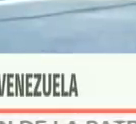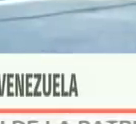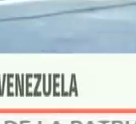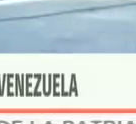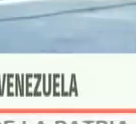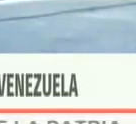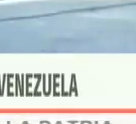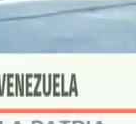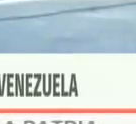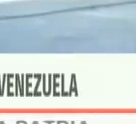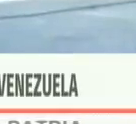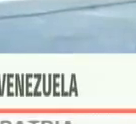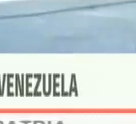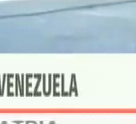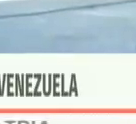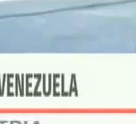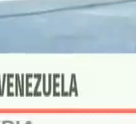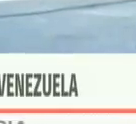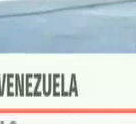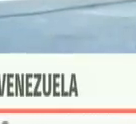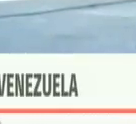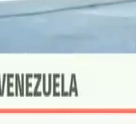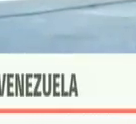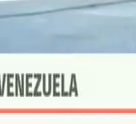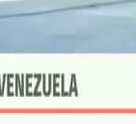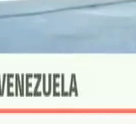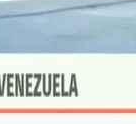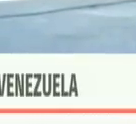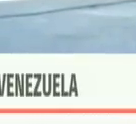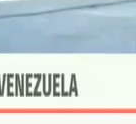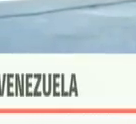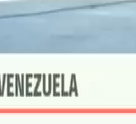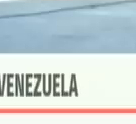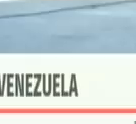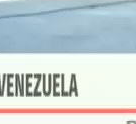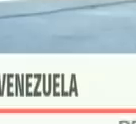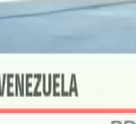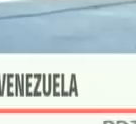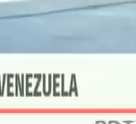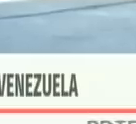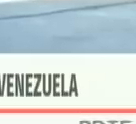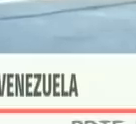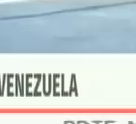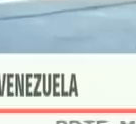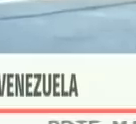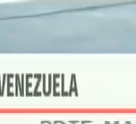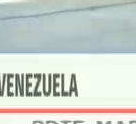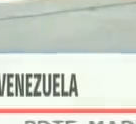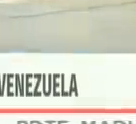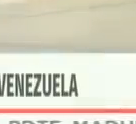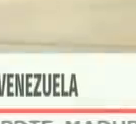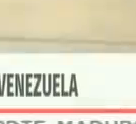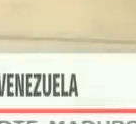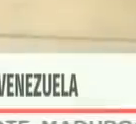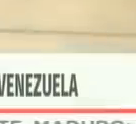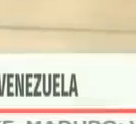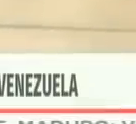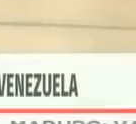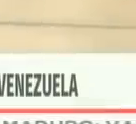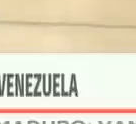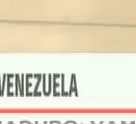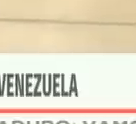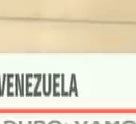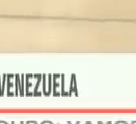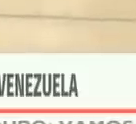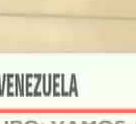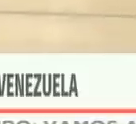Muy buenas tardes, mi comandante jefe, muchas gracias. Nos encontramos aquí desplegados en la Avenida de los Próceres, y en primera instancia le enviamos